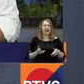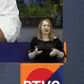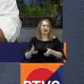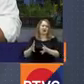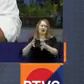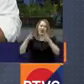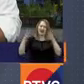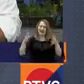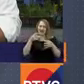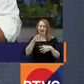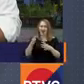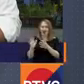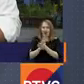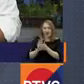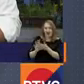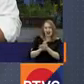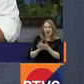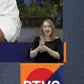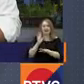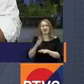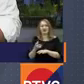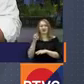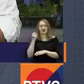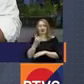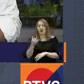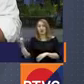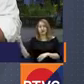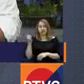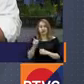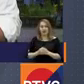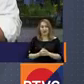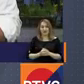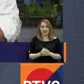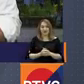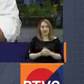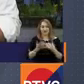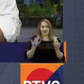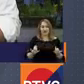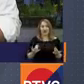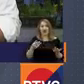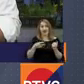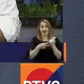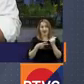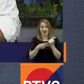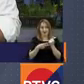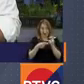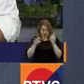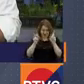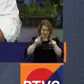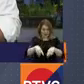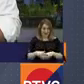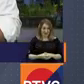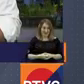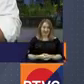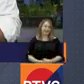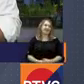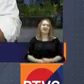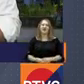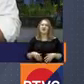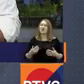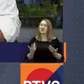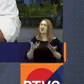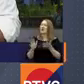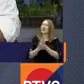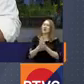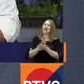supuesto nos ha narrado las historias que ha encontrado a su paso y ahí en el guapas no va a ser la excepción o sí con que nos